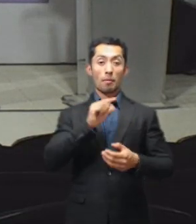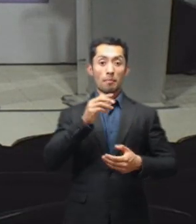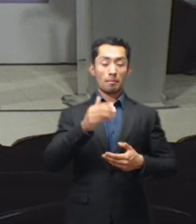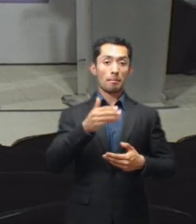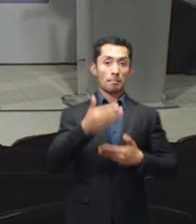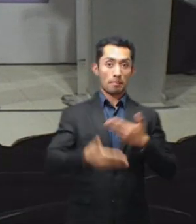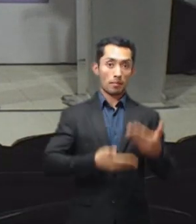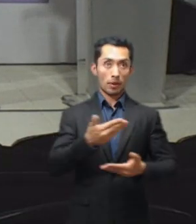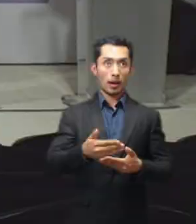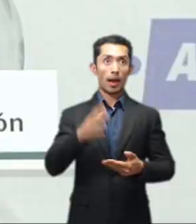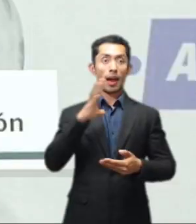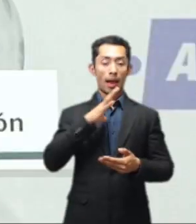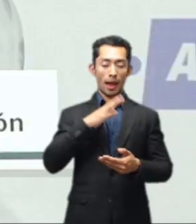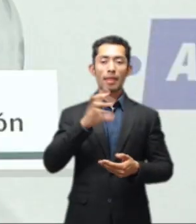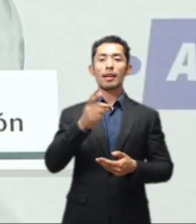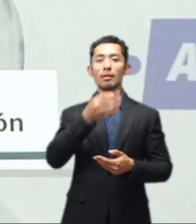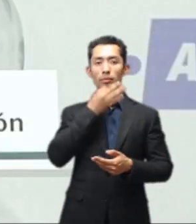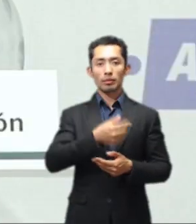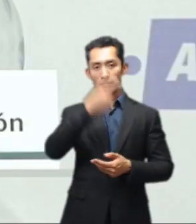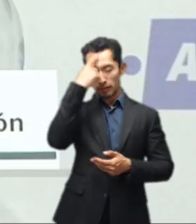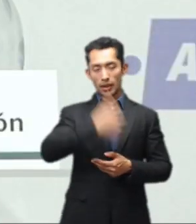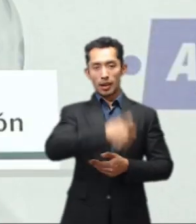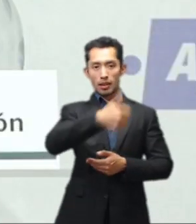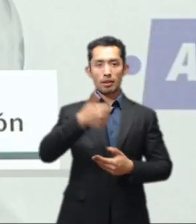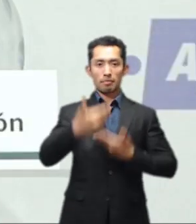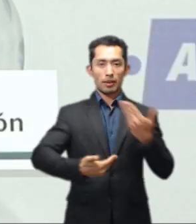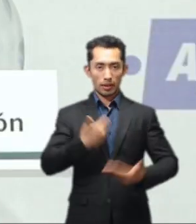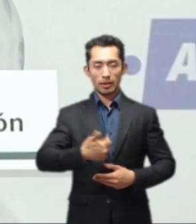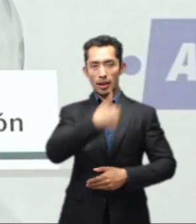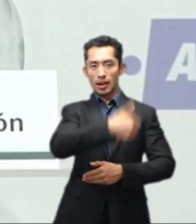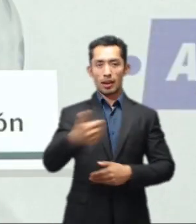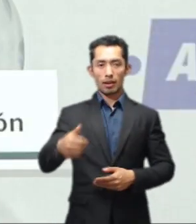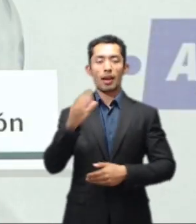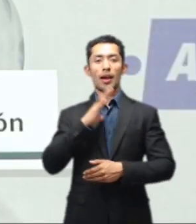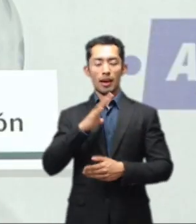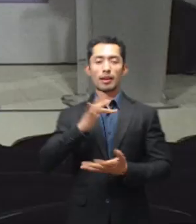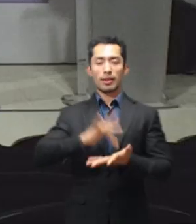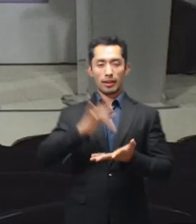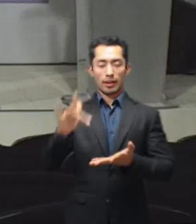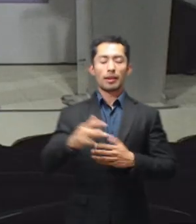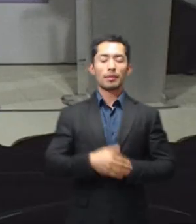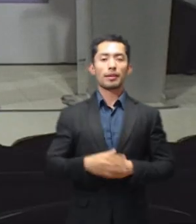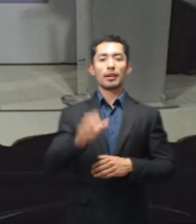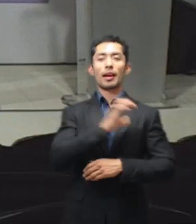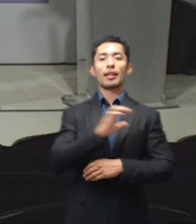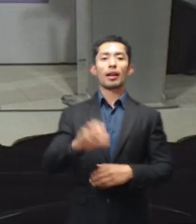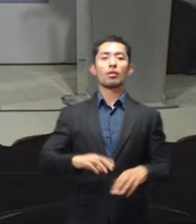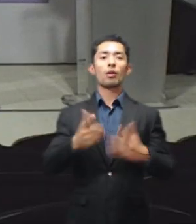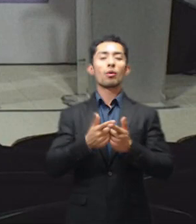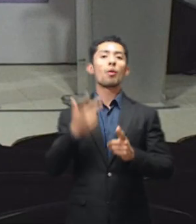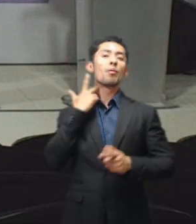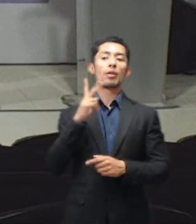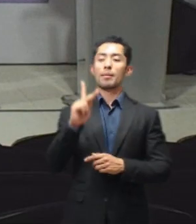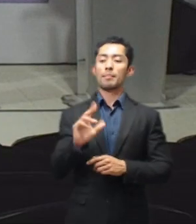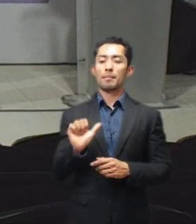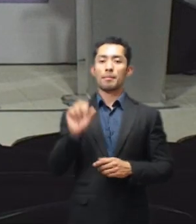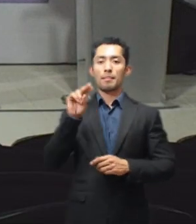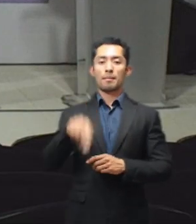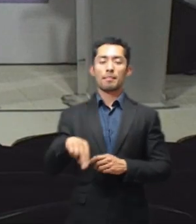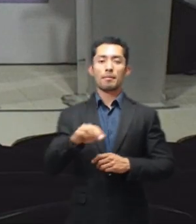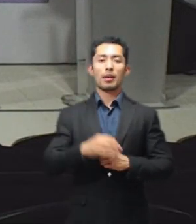presentación tendrán hasta 30 segundos para hacer la presentación correspondiente candidato del partido Acción